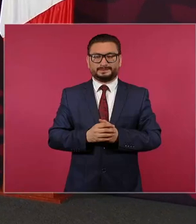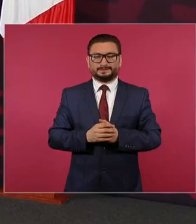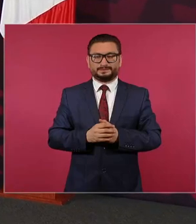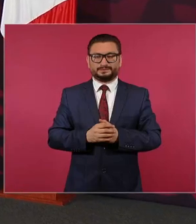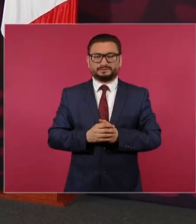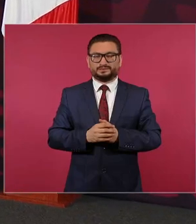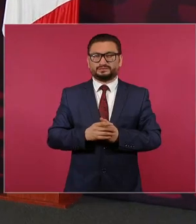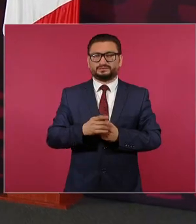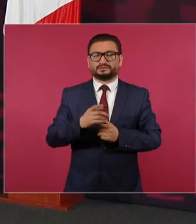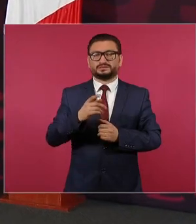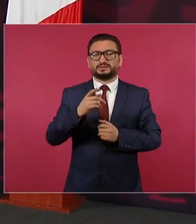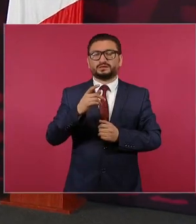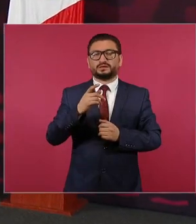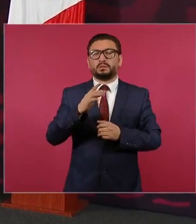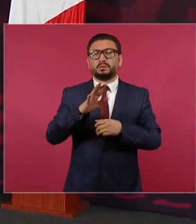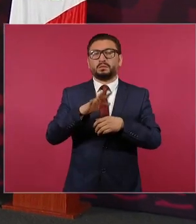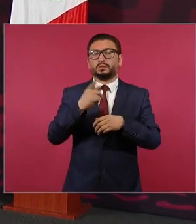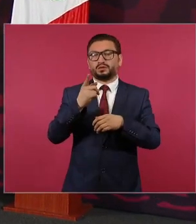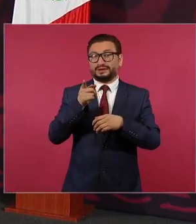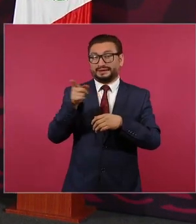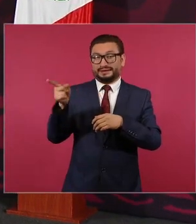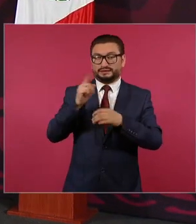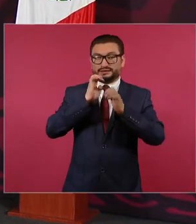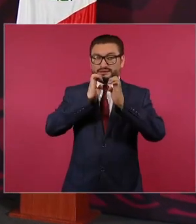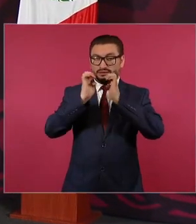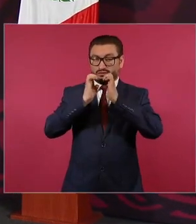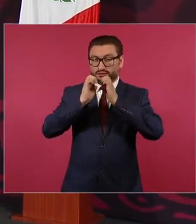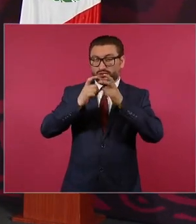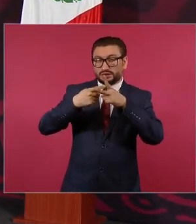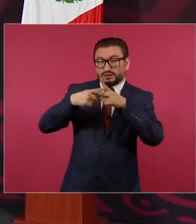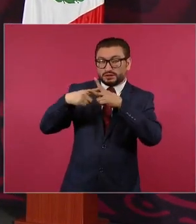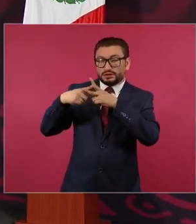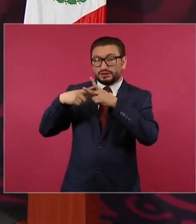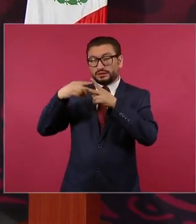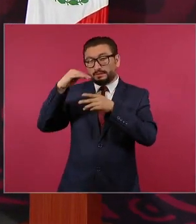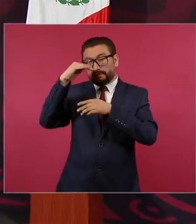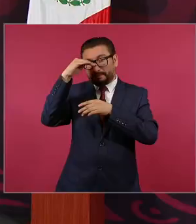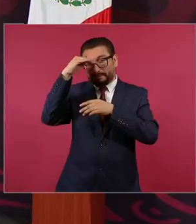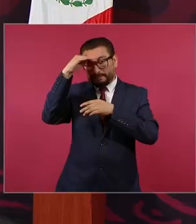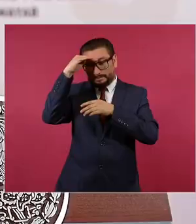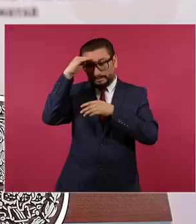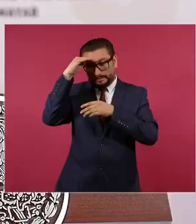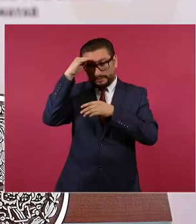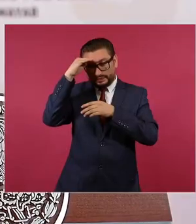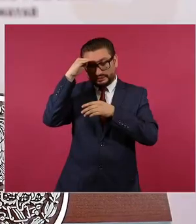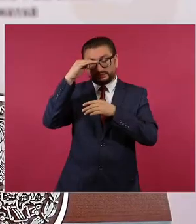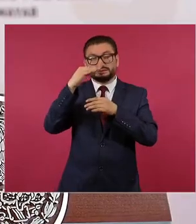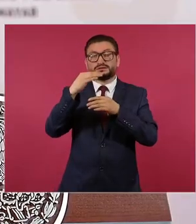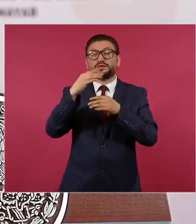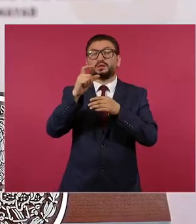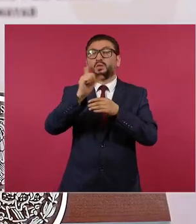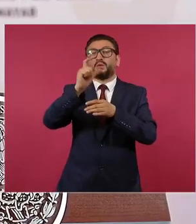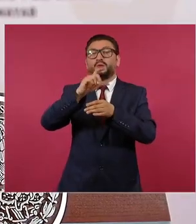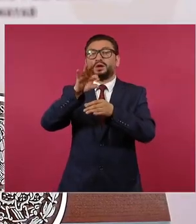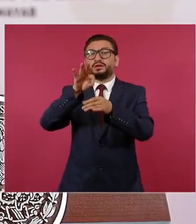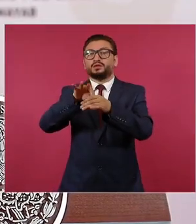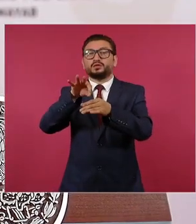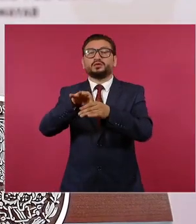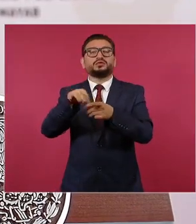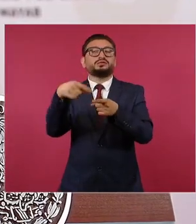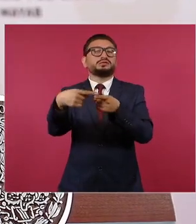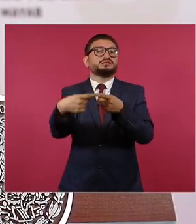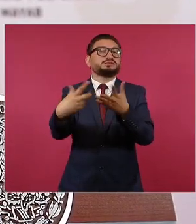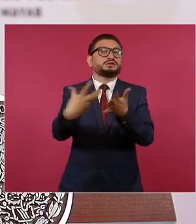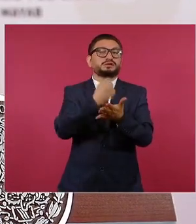el pronóstico de esta encuesta. Y pon GEISA también, porque esa es otra del mismo bloque